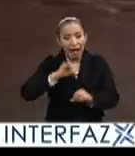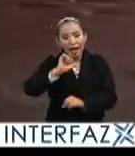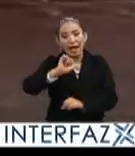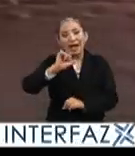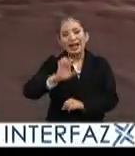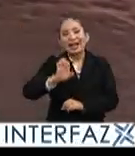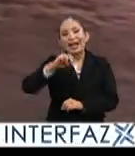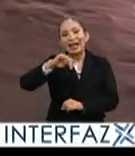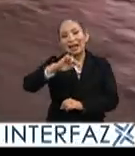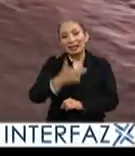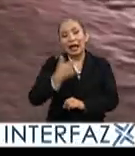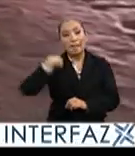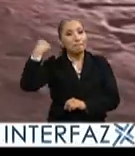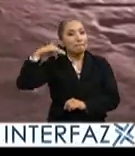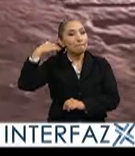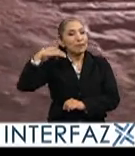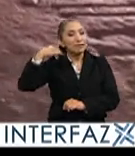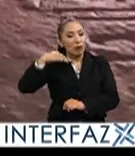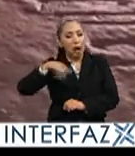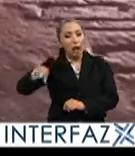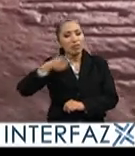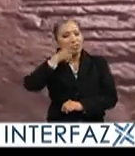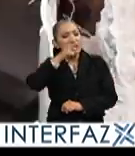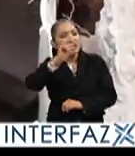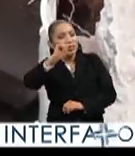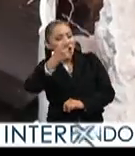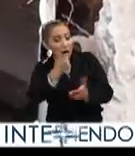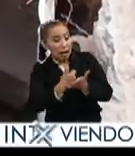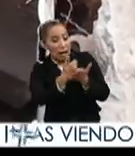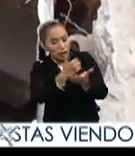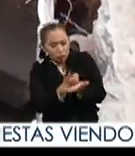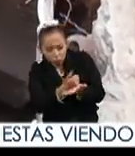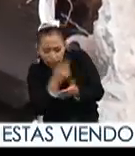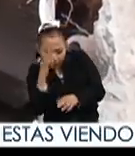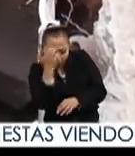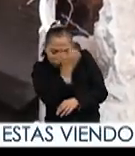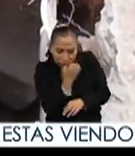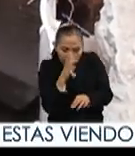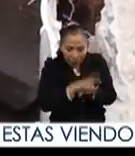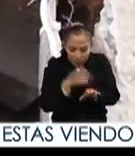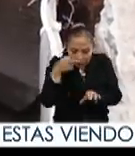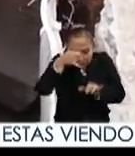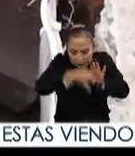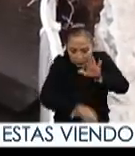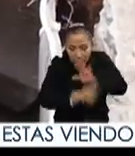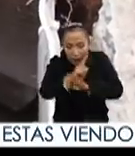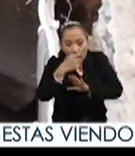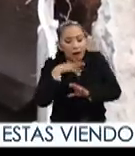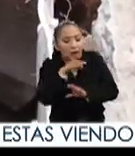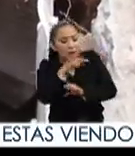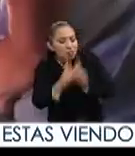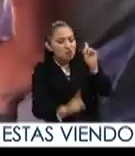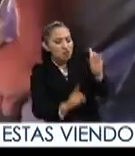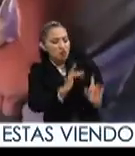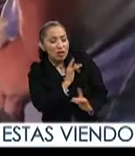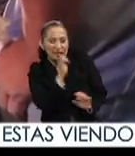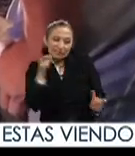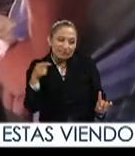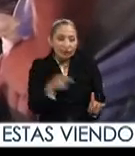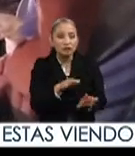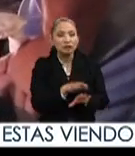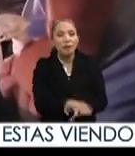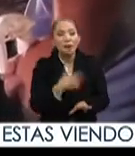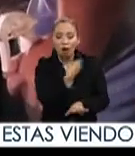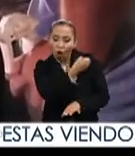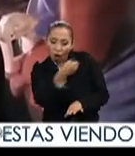e Historia en Michoacán, asegura que la tecnología permite tener un mayor alcance para responder preguntas específicas